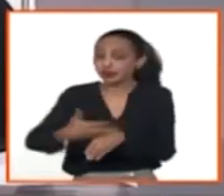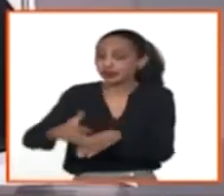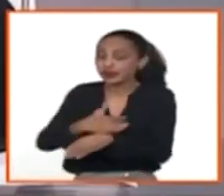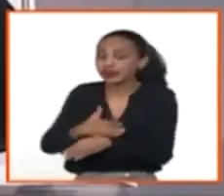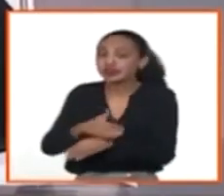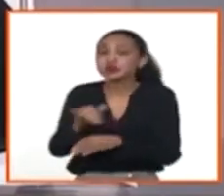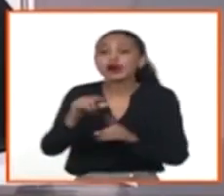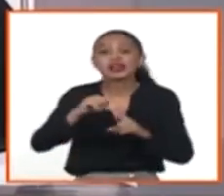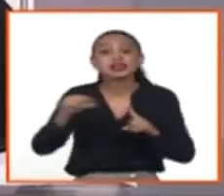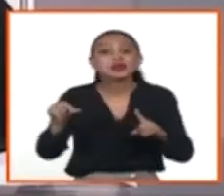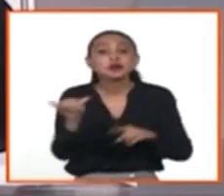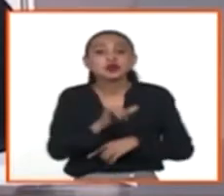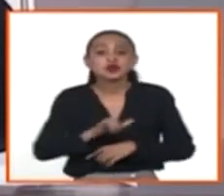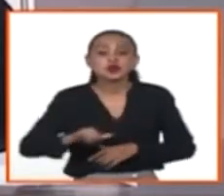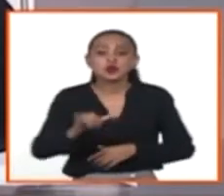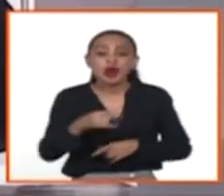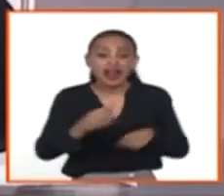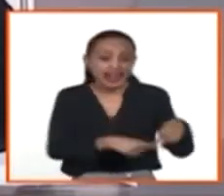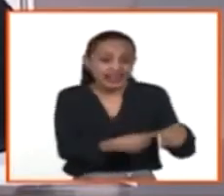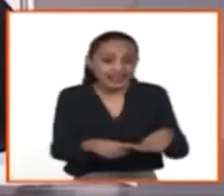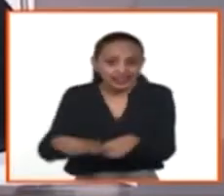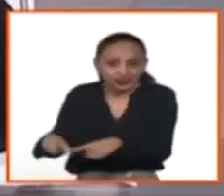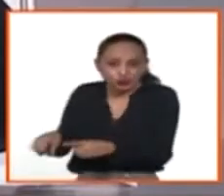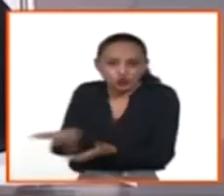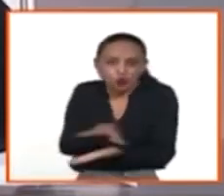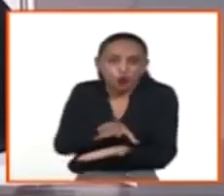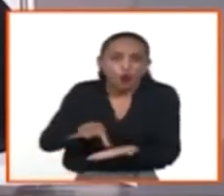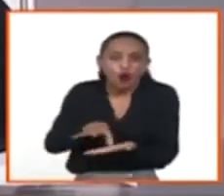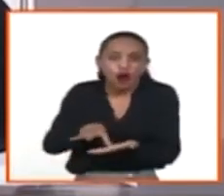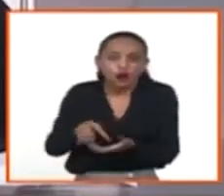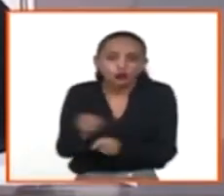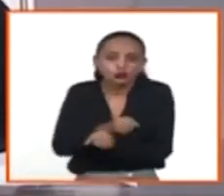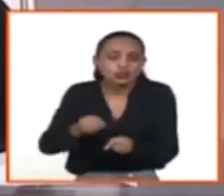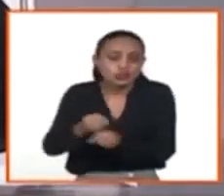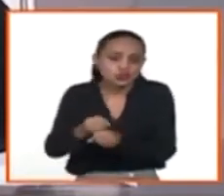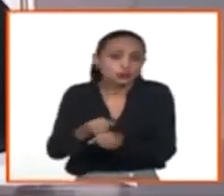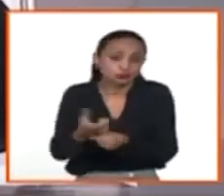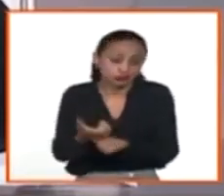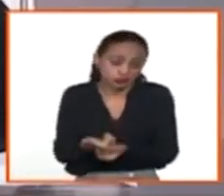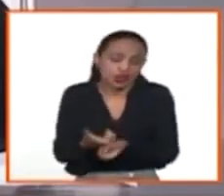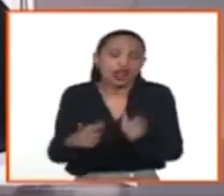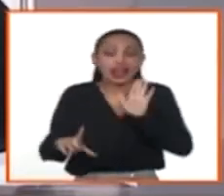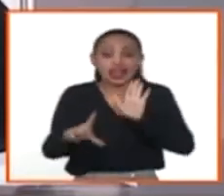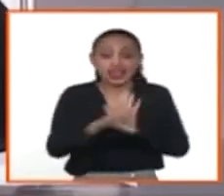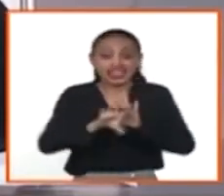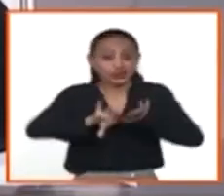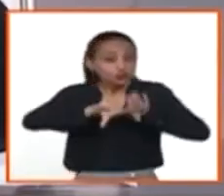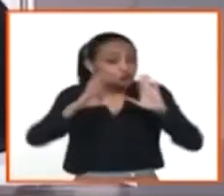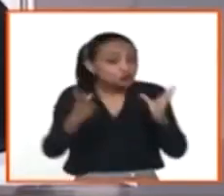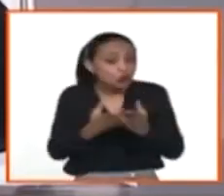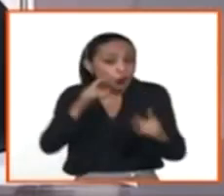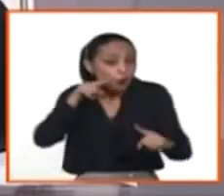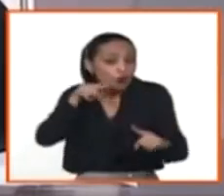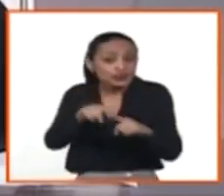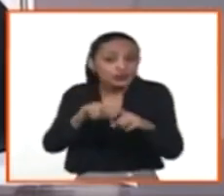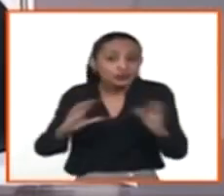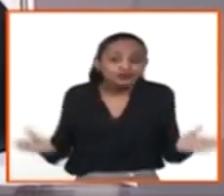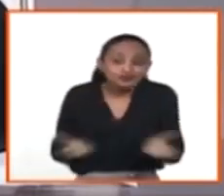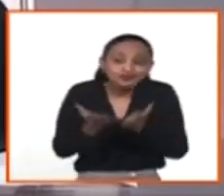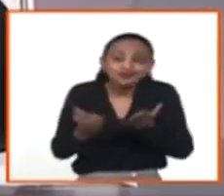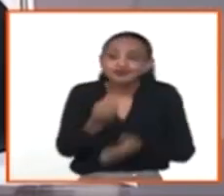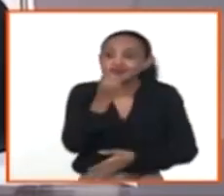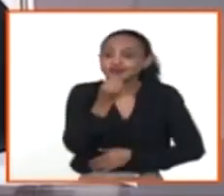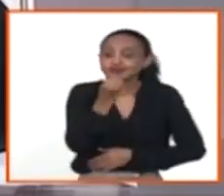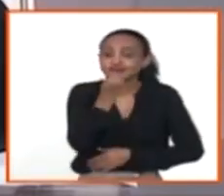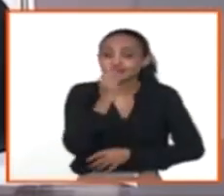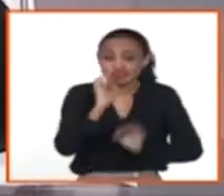la movilización de los recursos locales. Es decir, la ley está promoviendo lograr todas estas metas de soberanía alimentaria, de seguridad alimentaria y